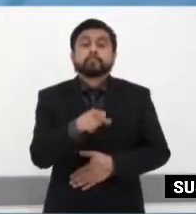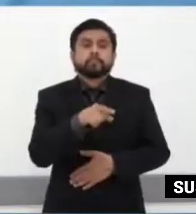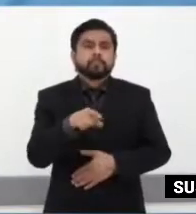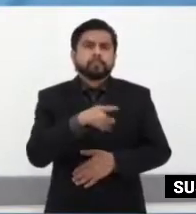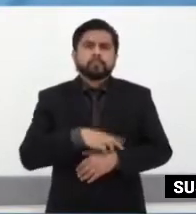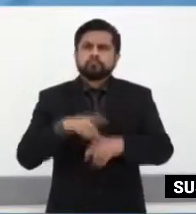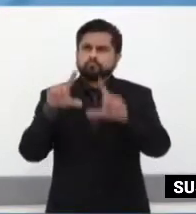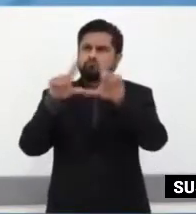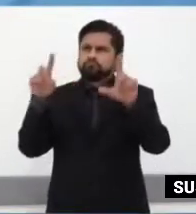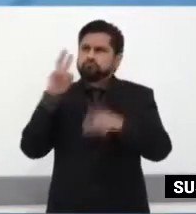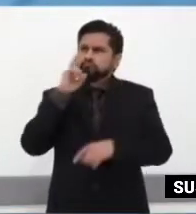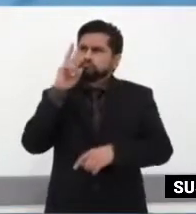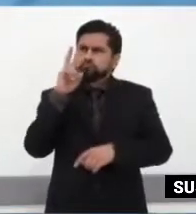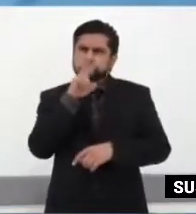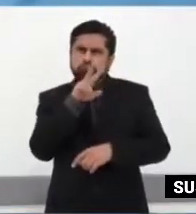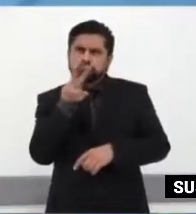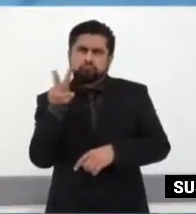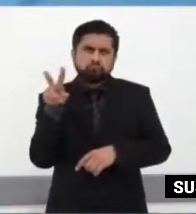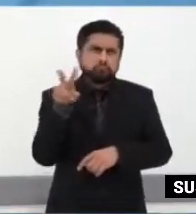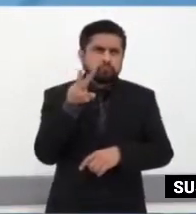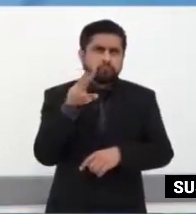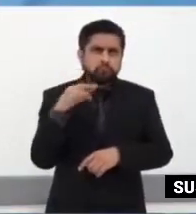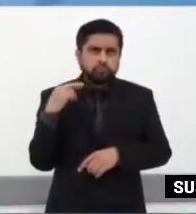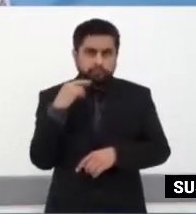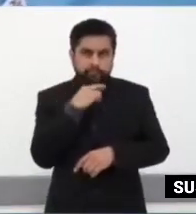visual, sobre todo.